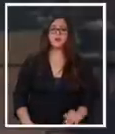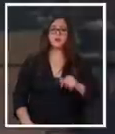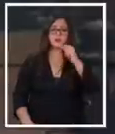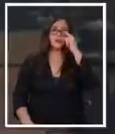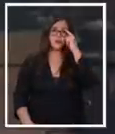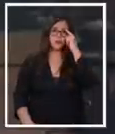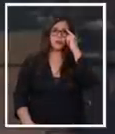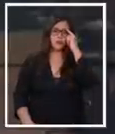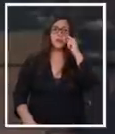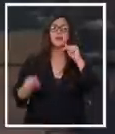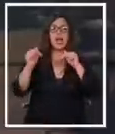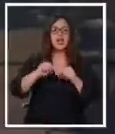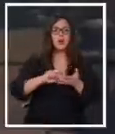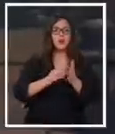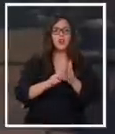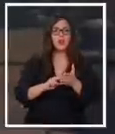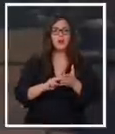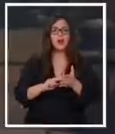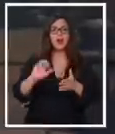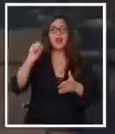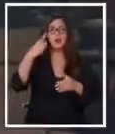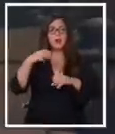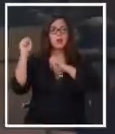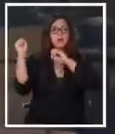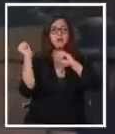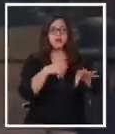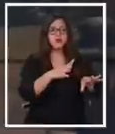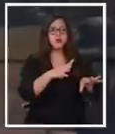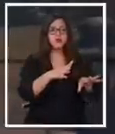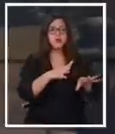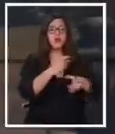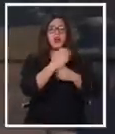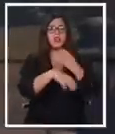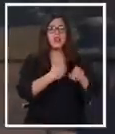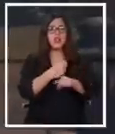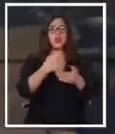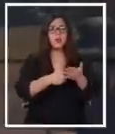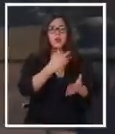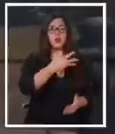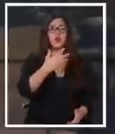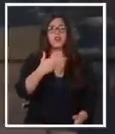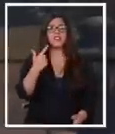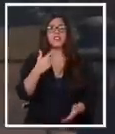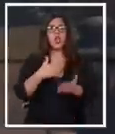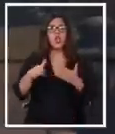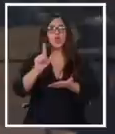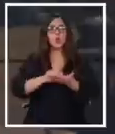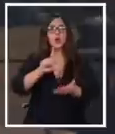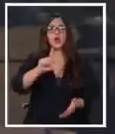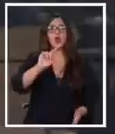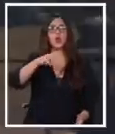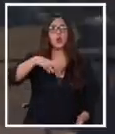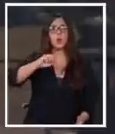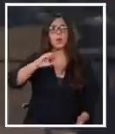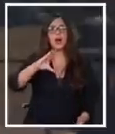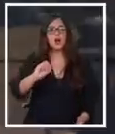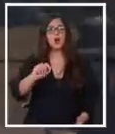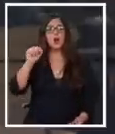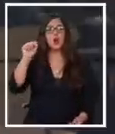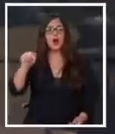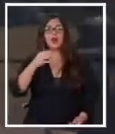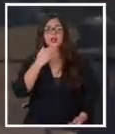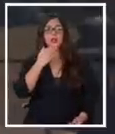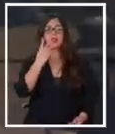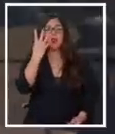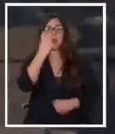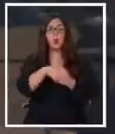problema de larga data desde el primer atentado si mal no recuerdo en lumaco en 1997 había una censo permanente que se disparó además en los